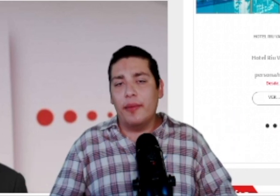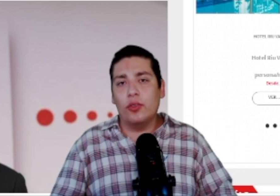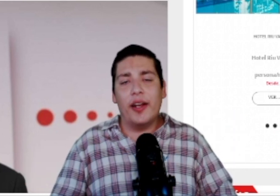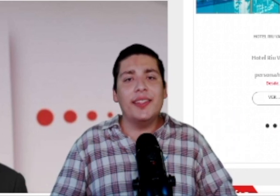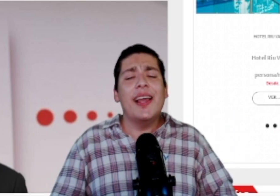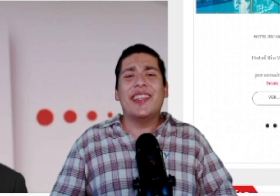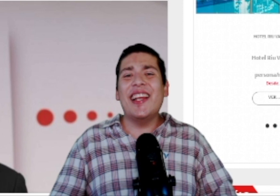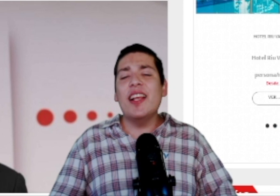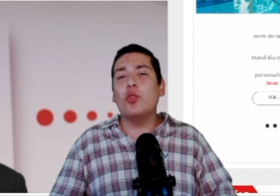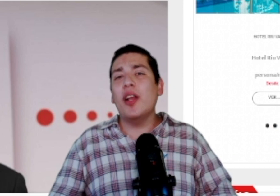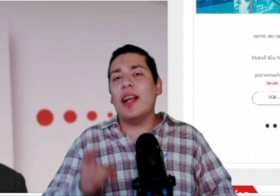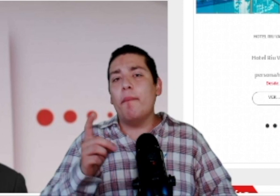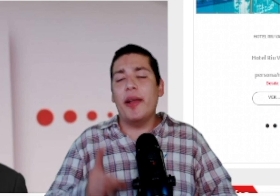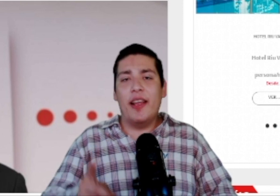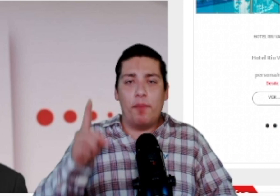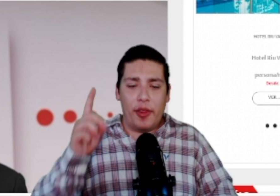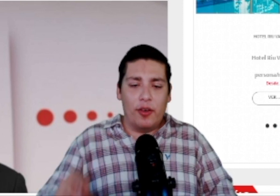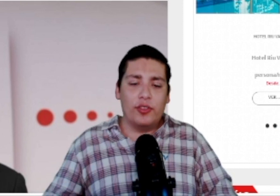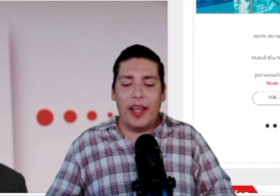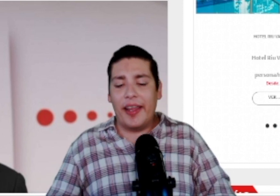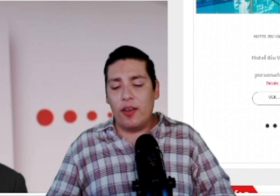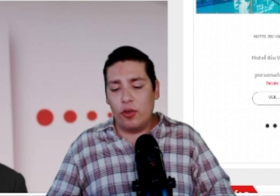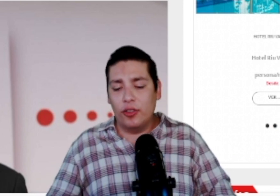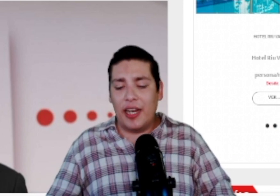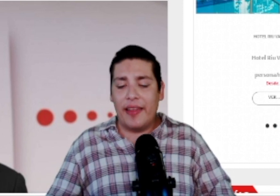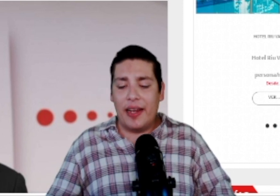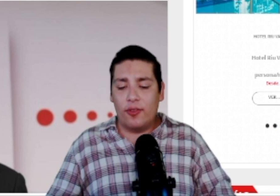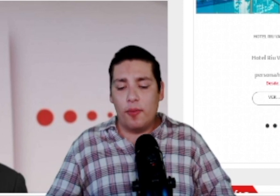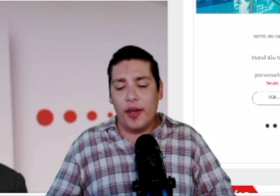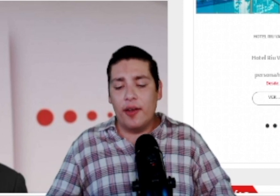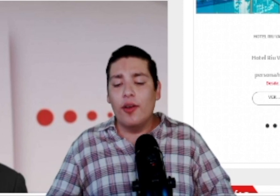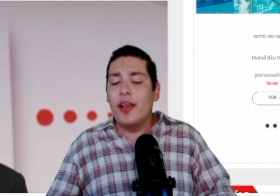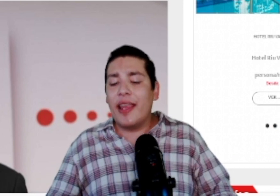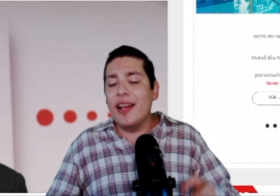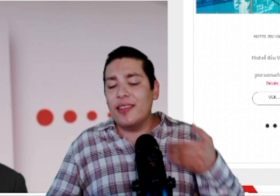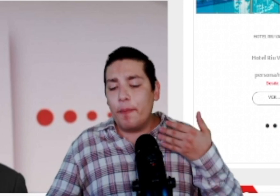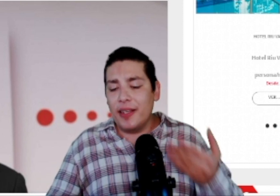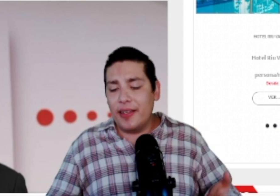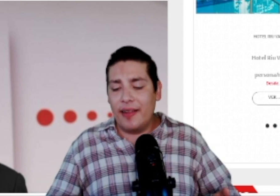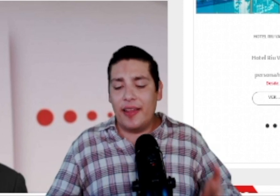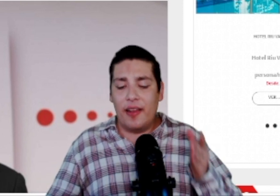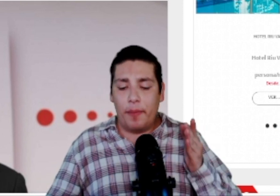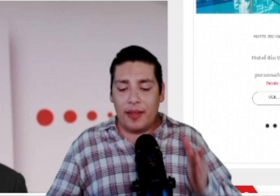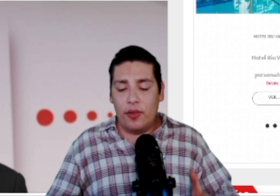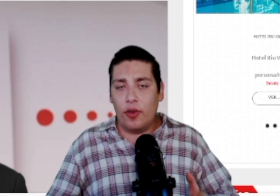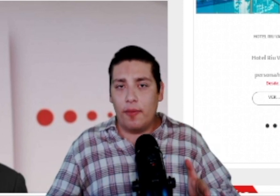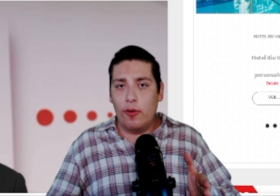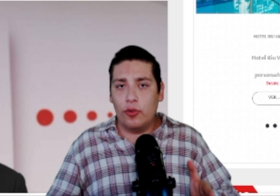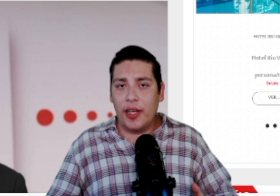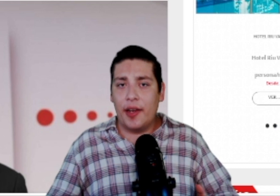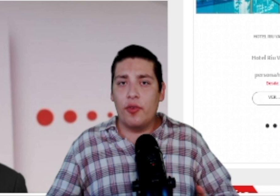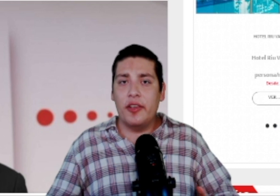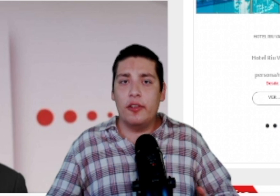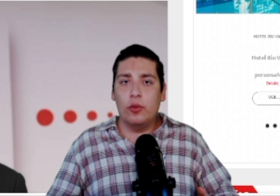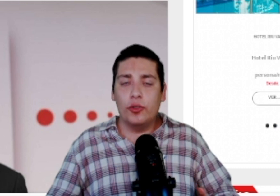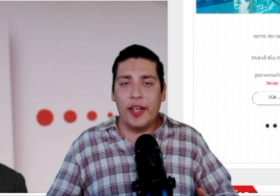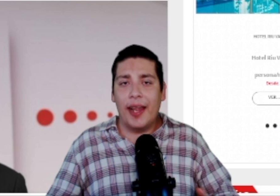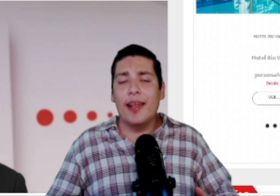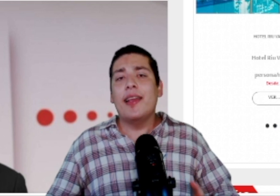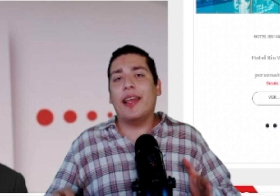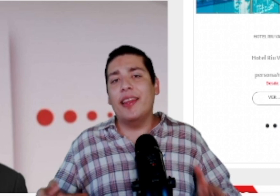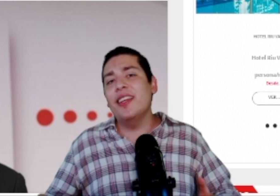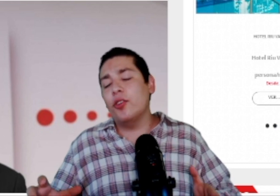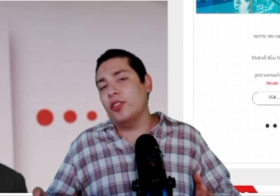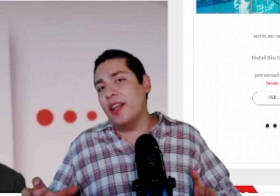las últimas horas se lanzó una campaña poderosa en contra de Alito Moreno, quien es el presidente del Partido Revolucionario